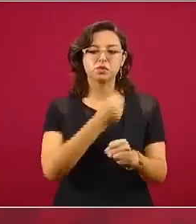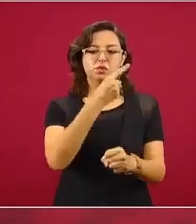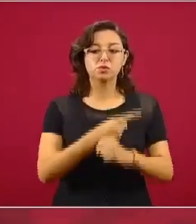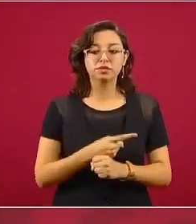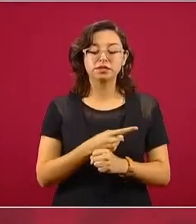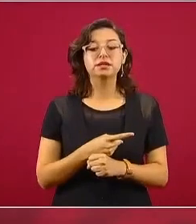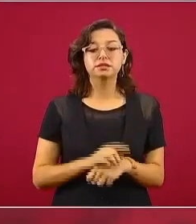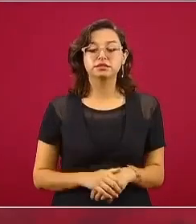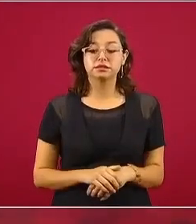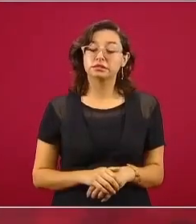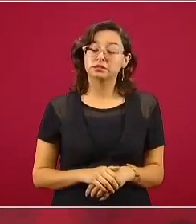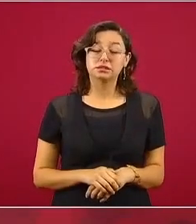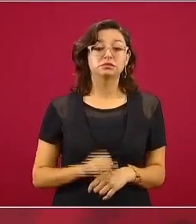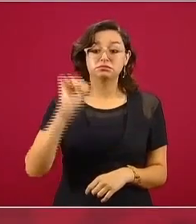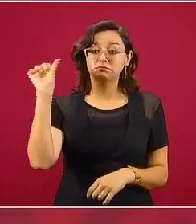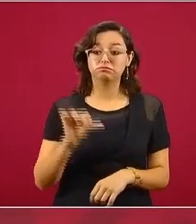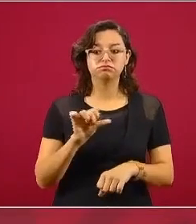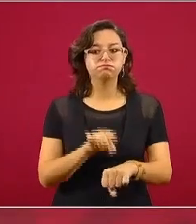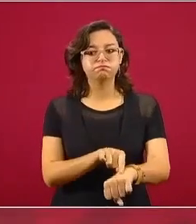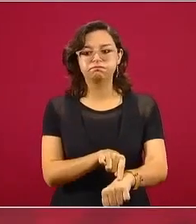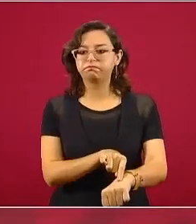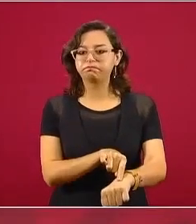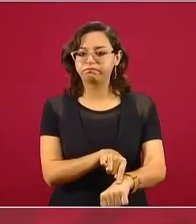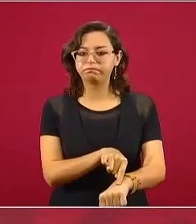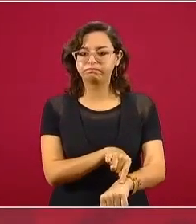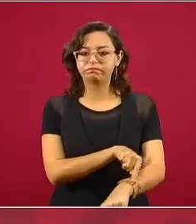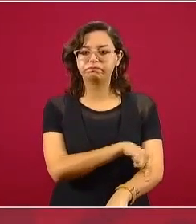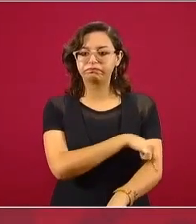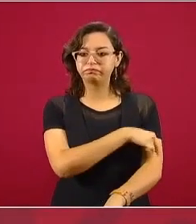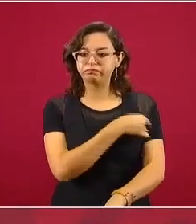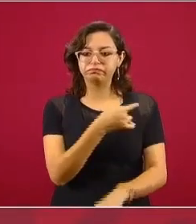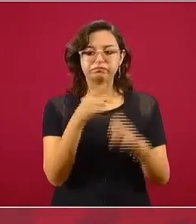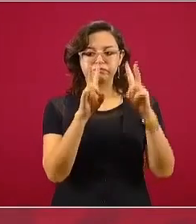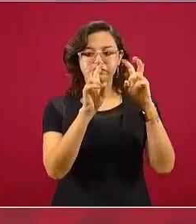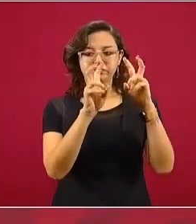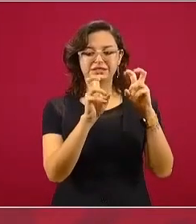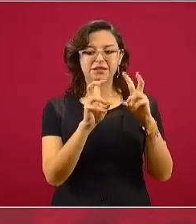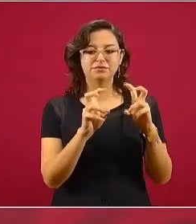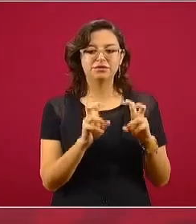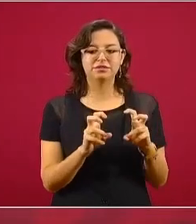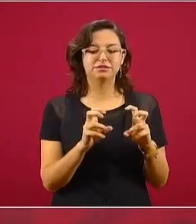hoy estuvo muy amplia la agenda.